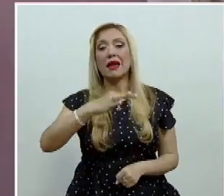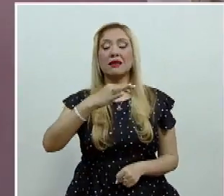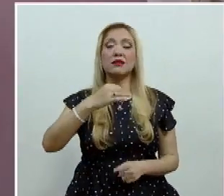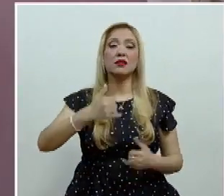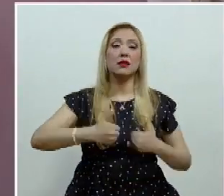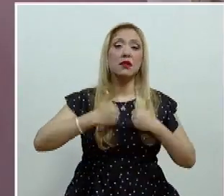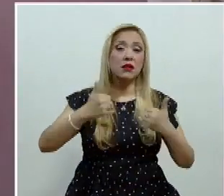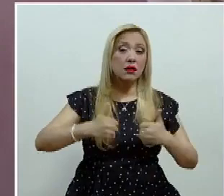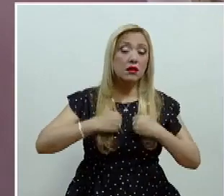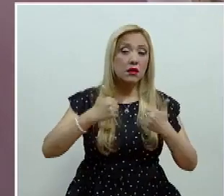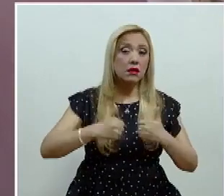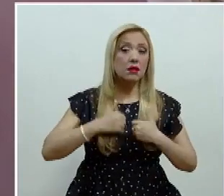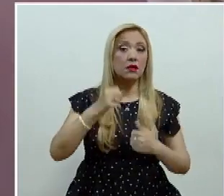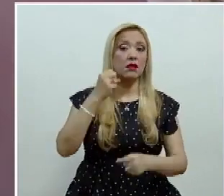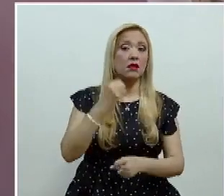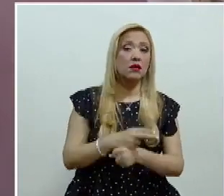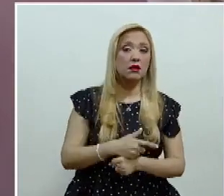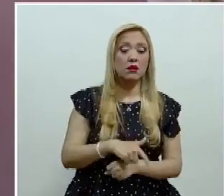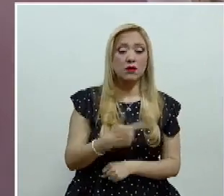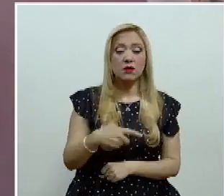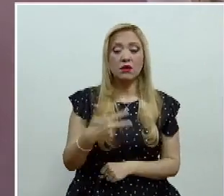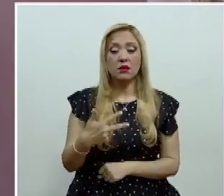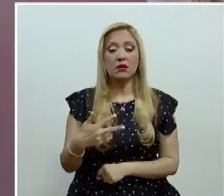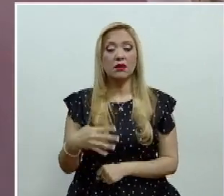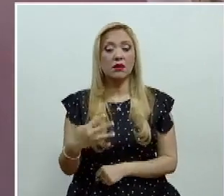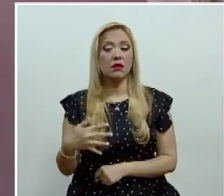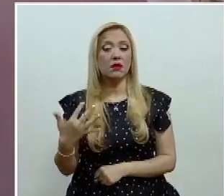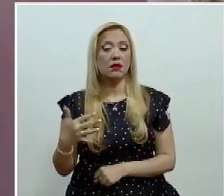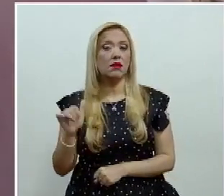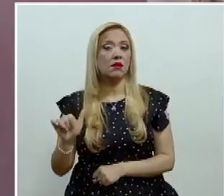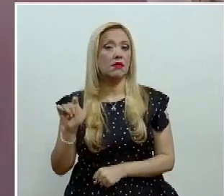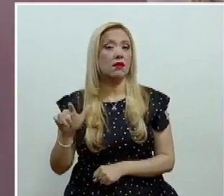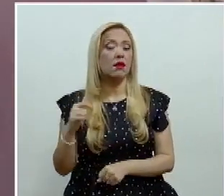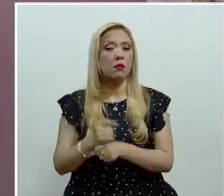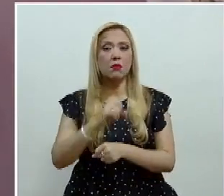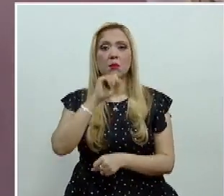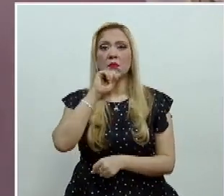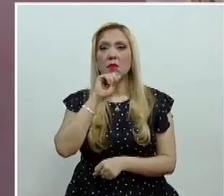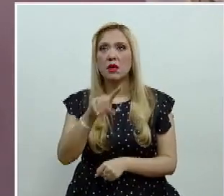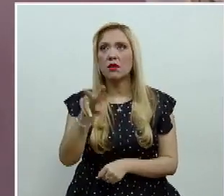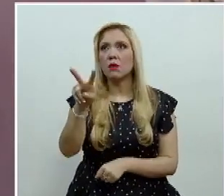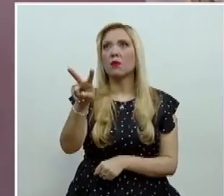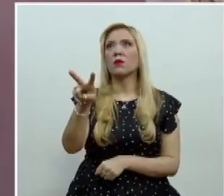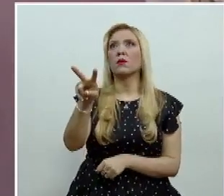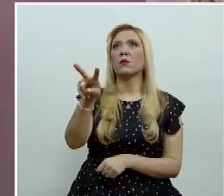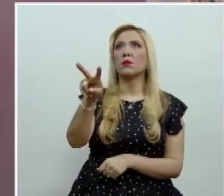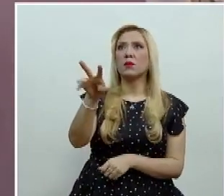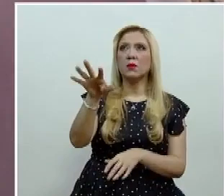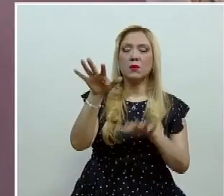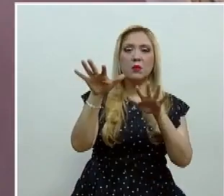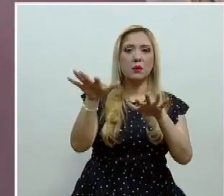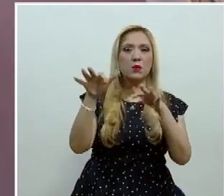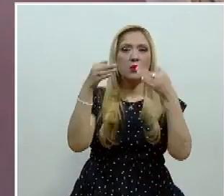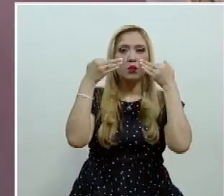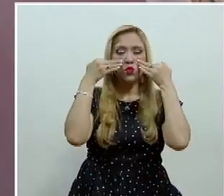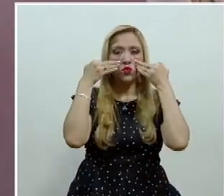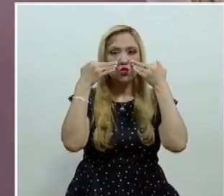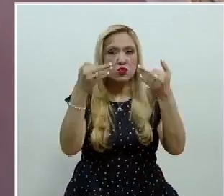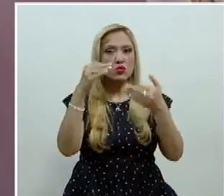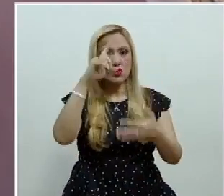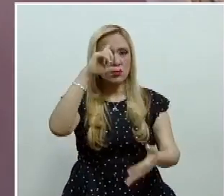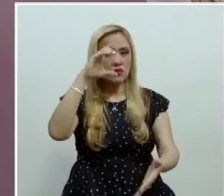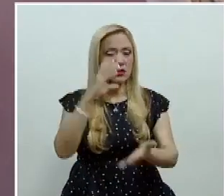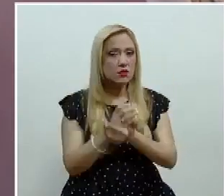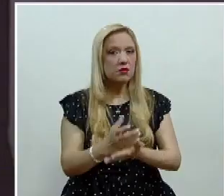adolescentes están sufriendo estas violencias de manera directa o indirecta, y a través de ese conocimiento del contexto podemos